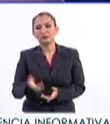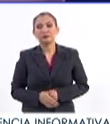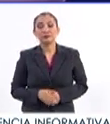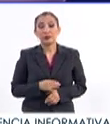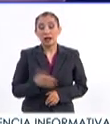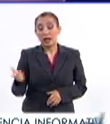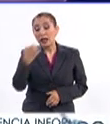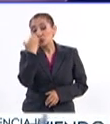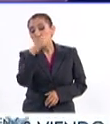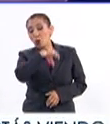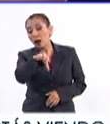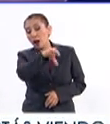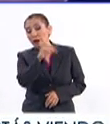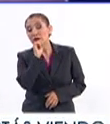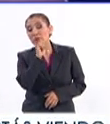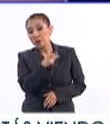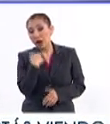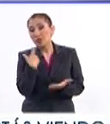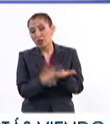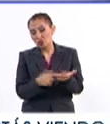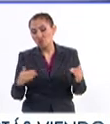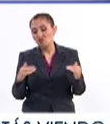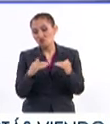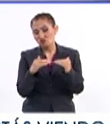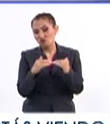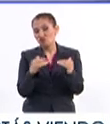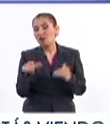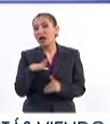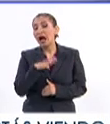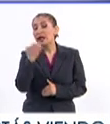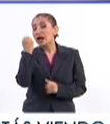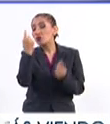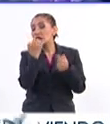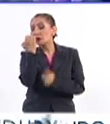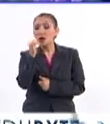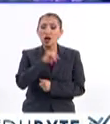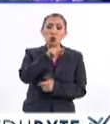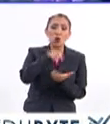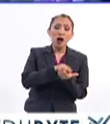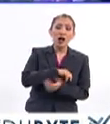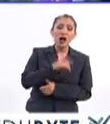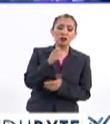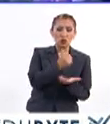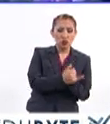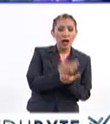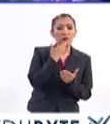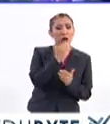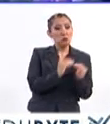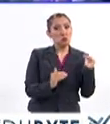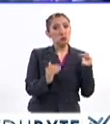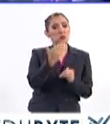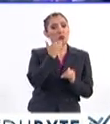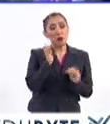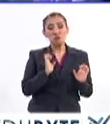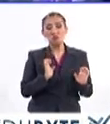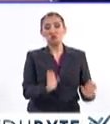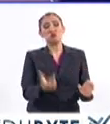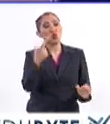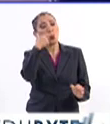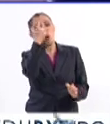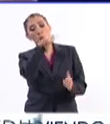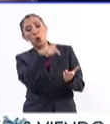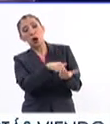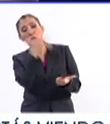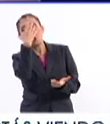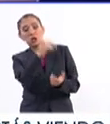La infraestructura también se considera dentro de la equidad. Existen escuelas en zonas urbanas que son privilegiadas con mejores